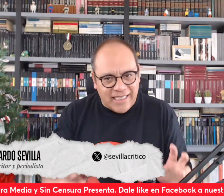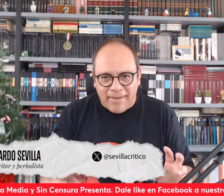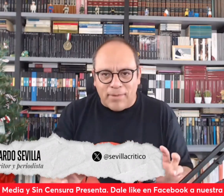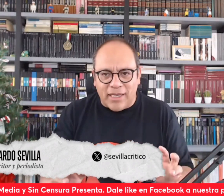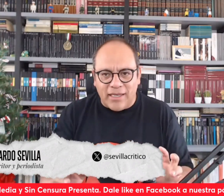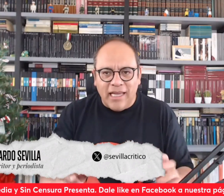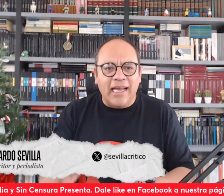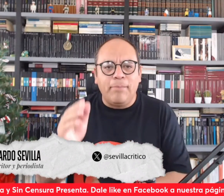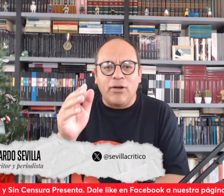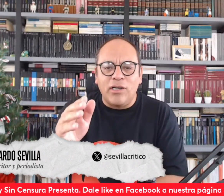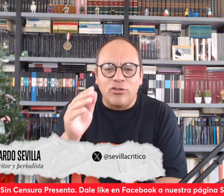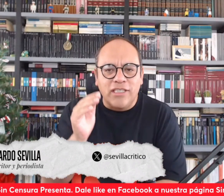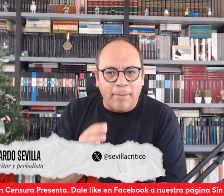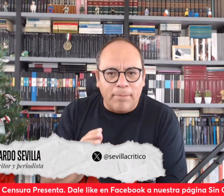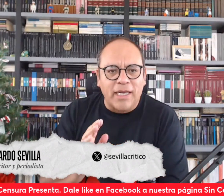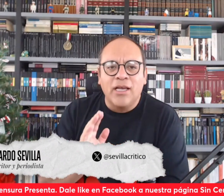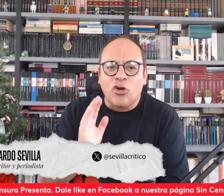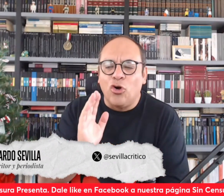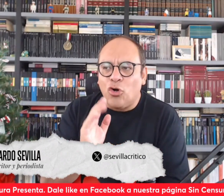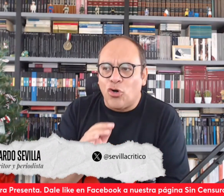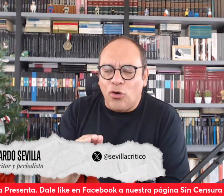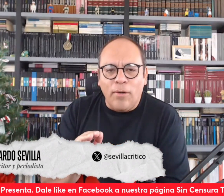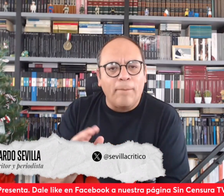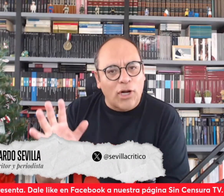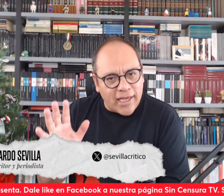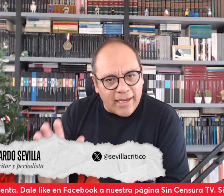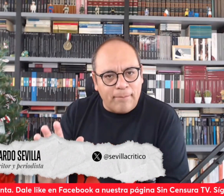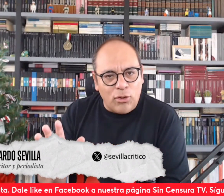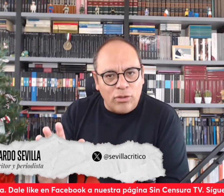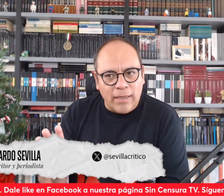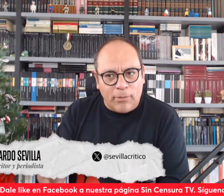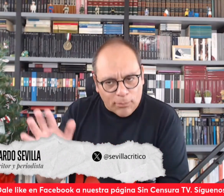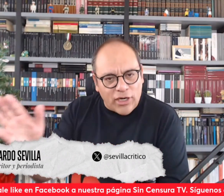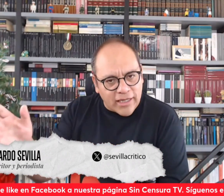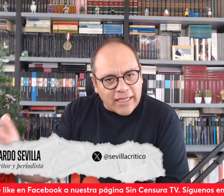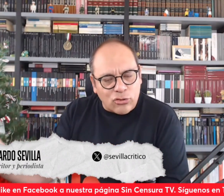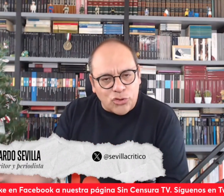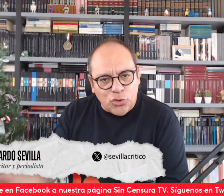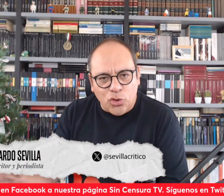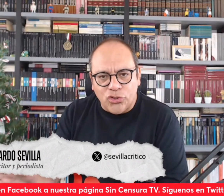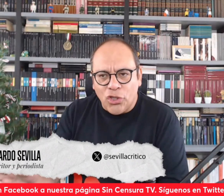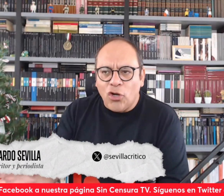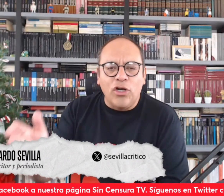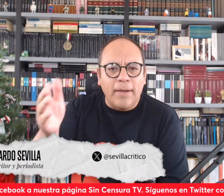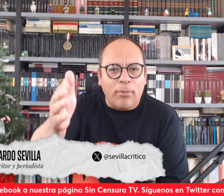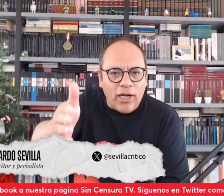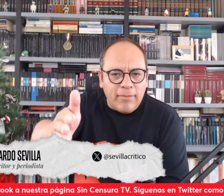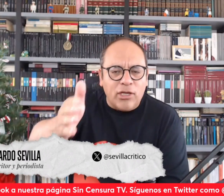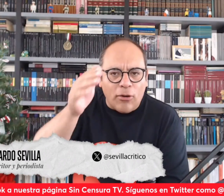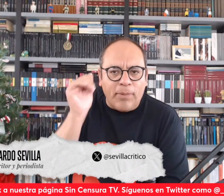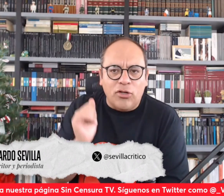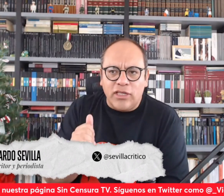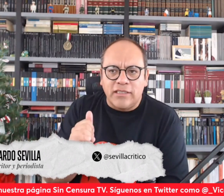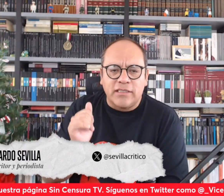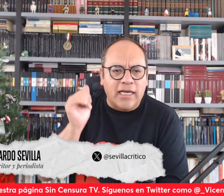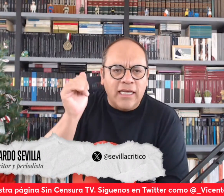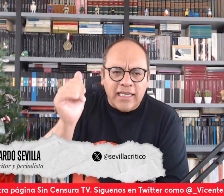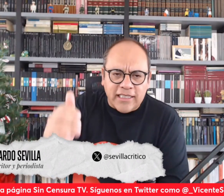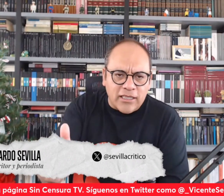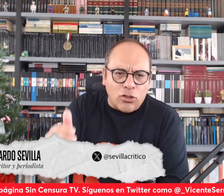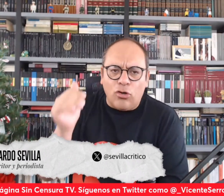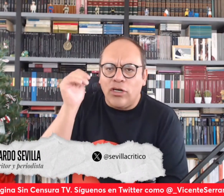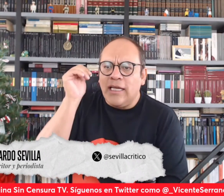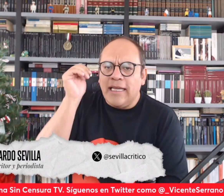es siempre. El peruano siempre concordó, por ejemplo, y por poner datos duros, con el polémico